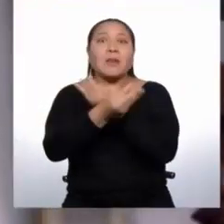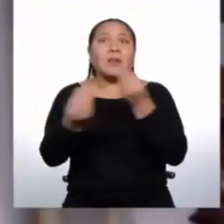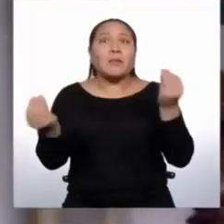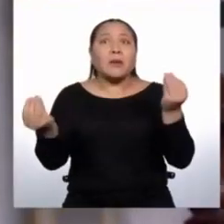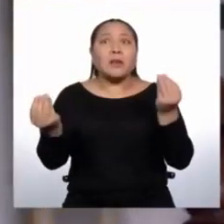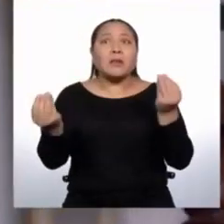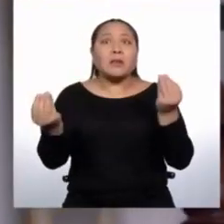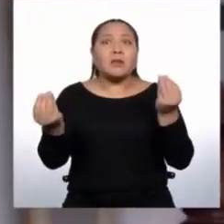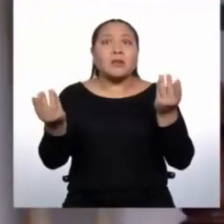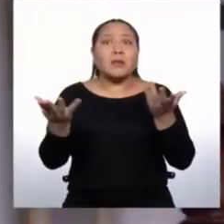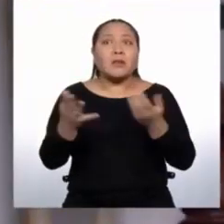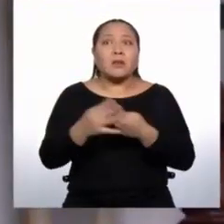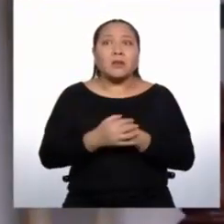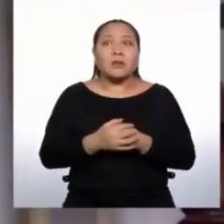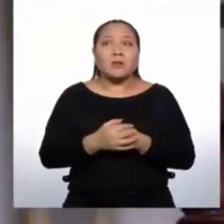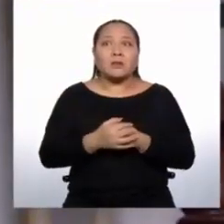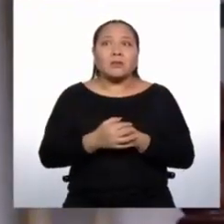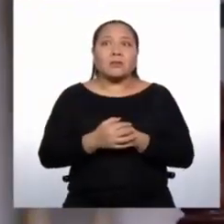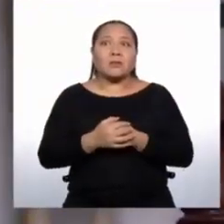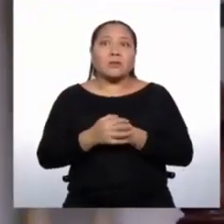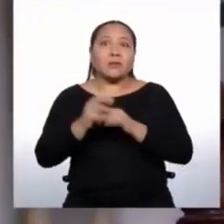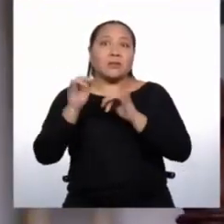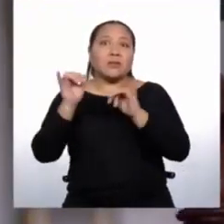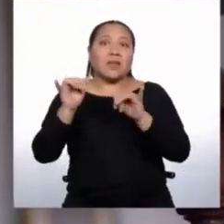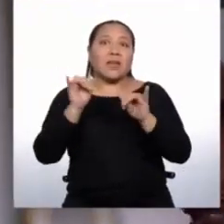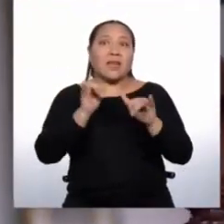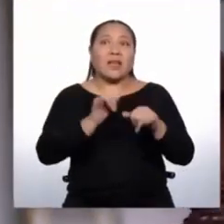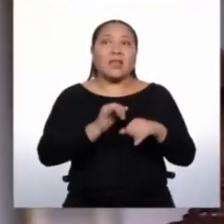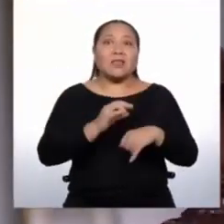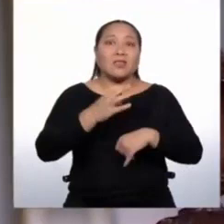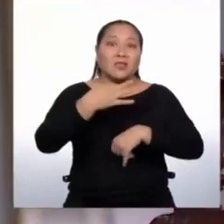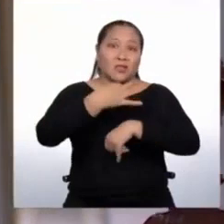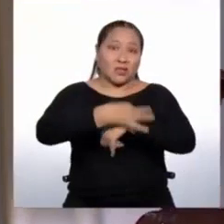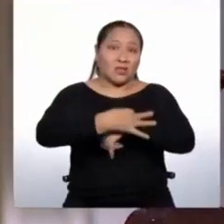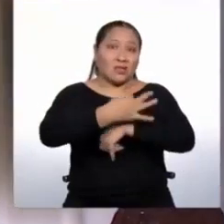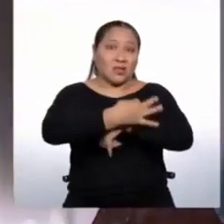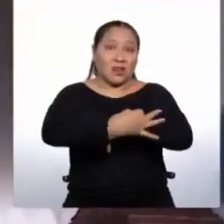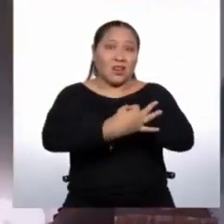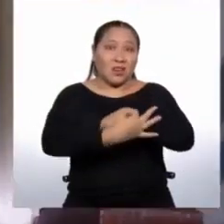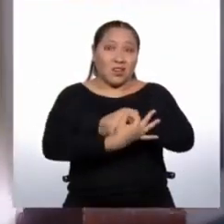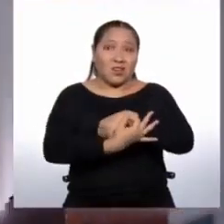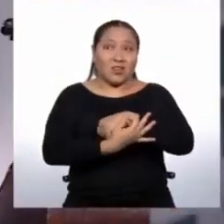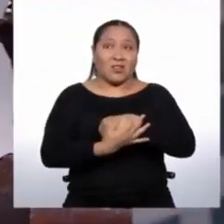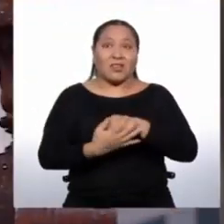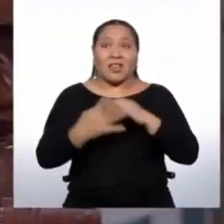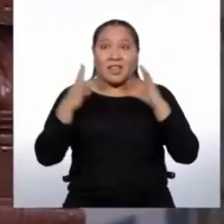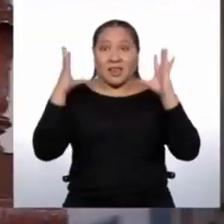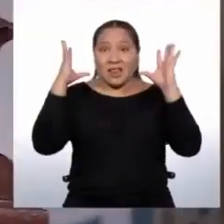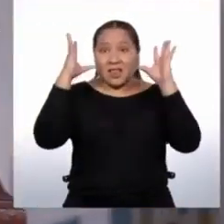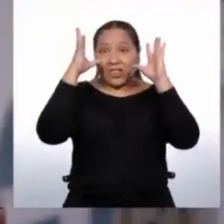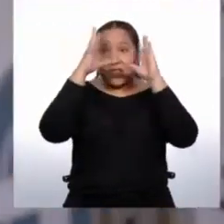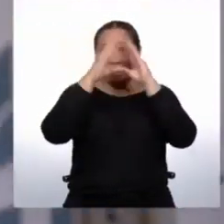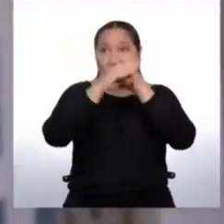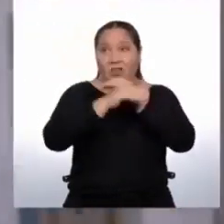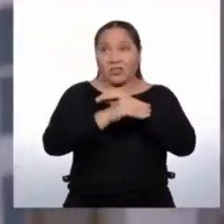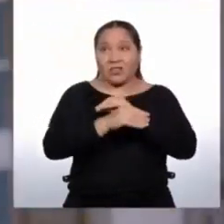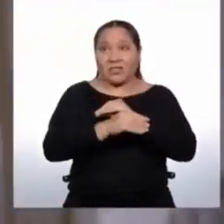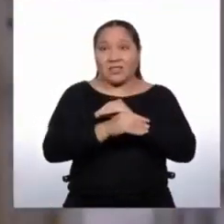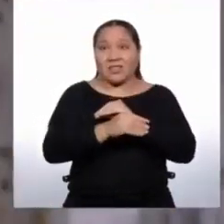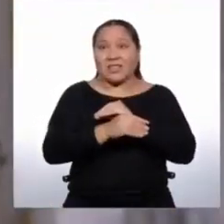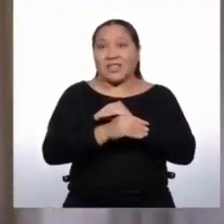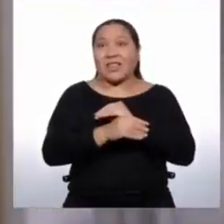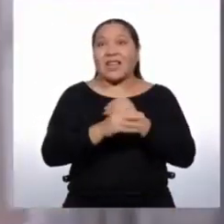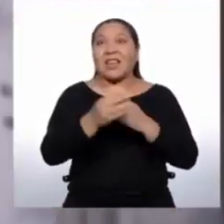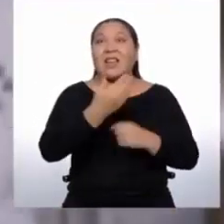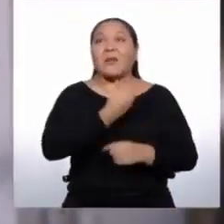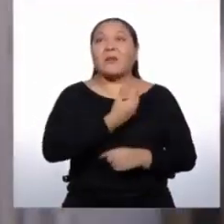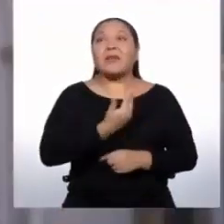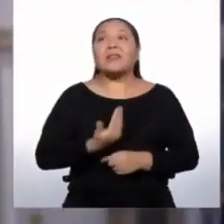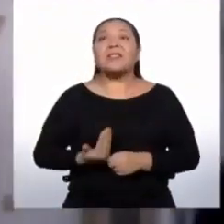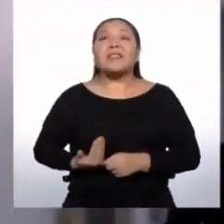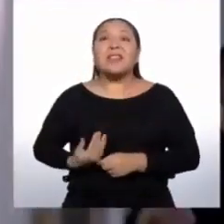ocupar lugar entre los dijes de la cadena del reloj de su excelencia. Por la noche, el presidente